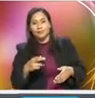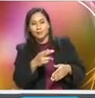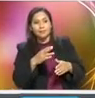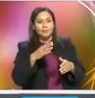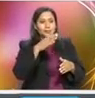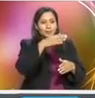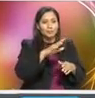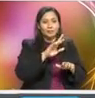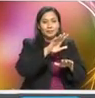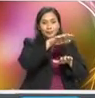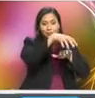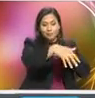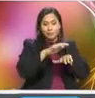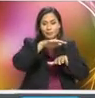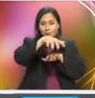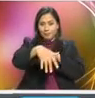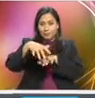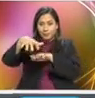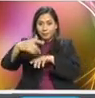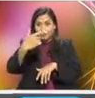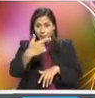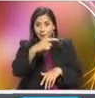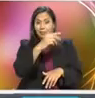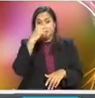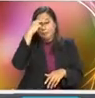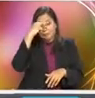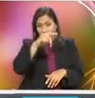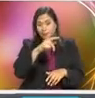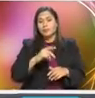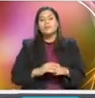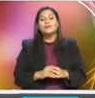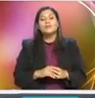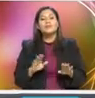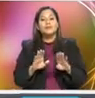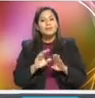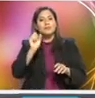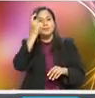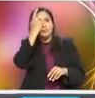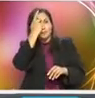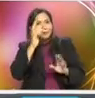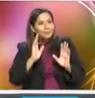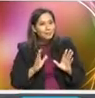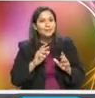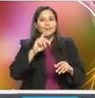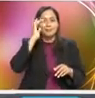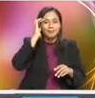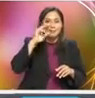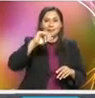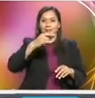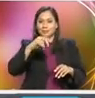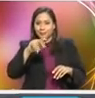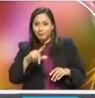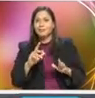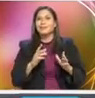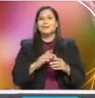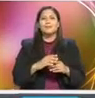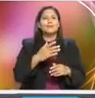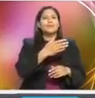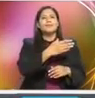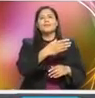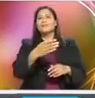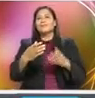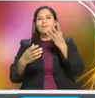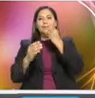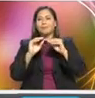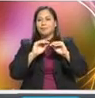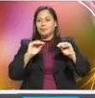realmente una cantidad de agua que en México, y sobre todo después de haber estado en San Luis y San Miguel y Pozos, que hay un paisaje más bien